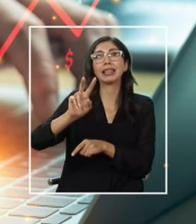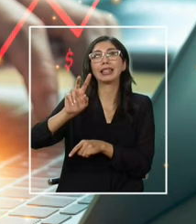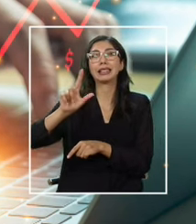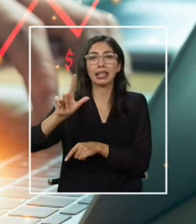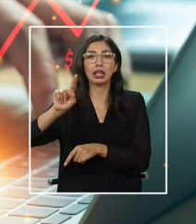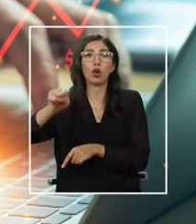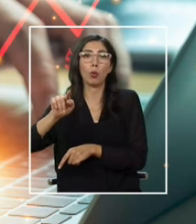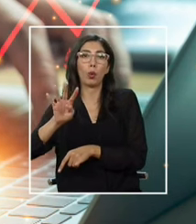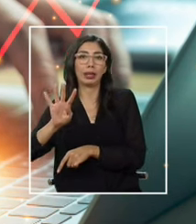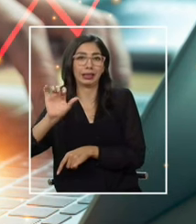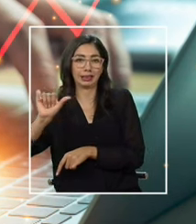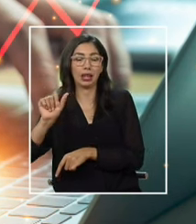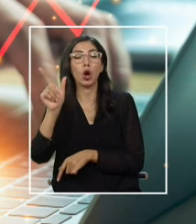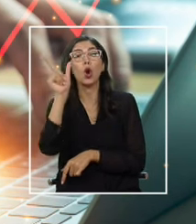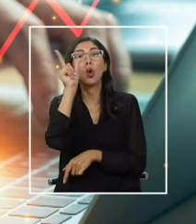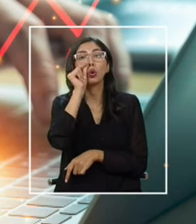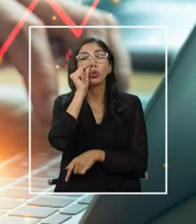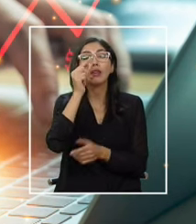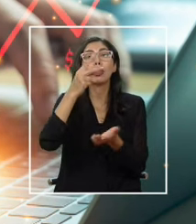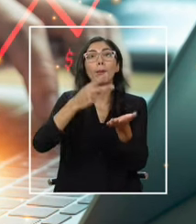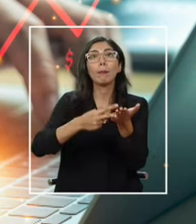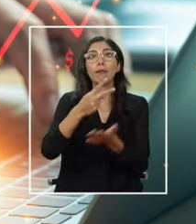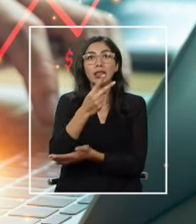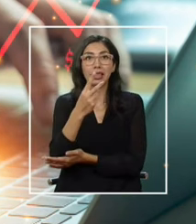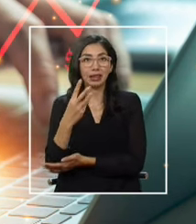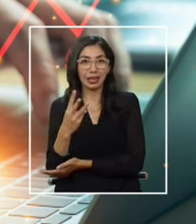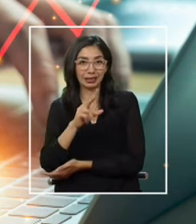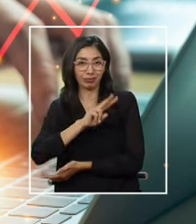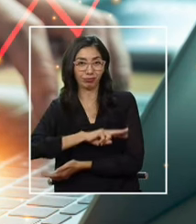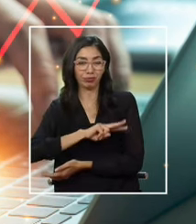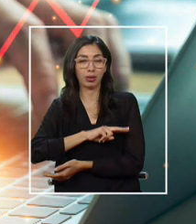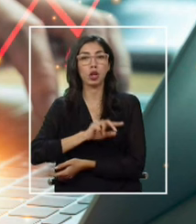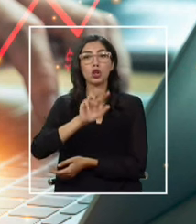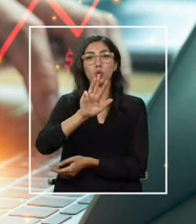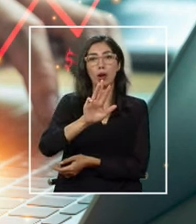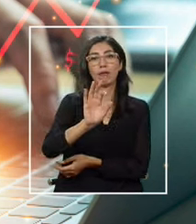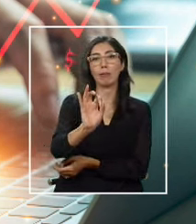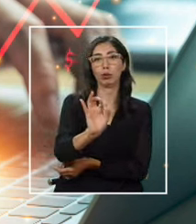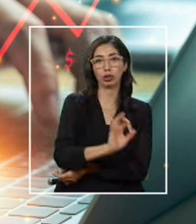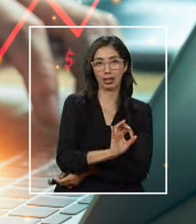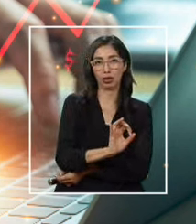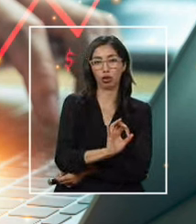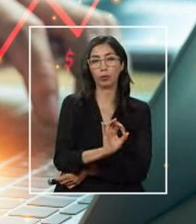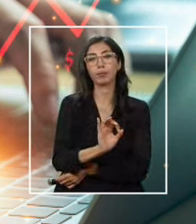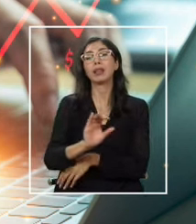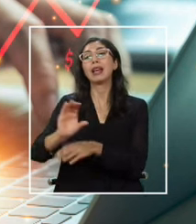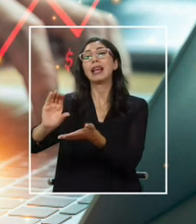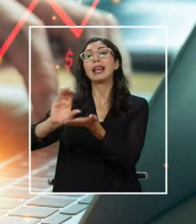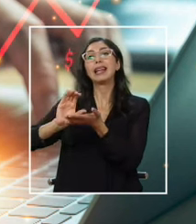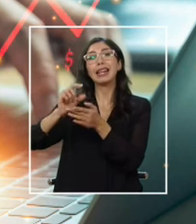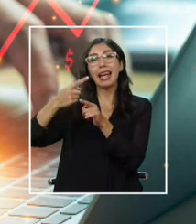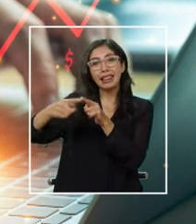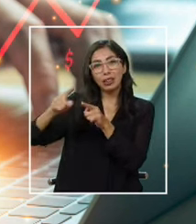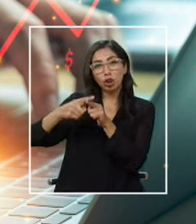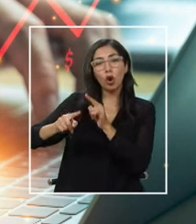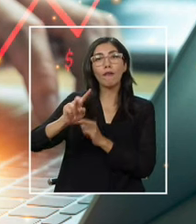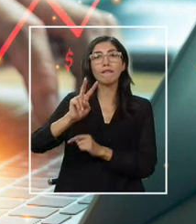27,46%. En octubre del 2023, la tasa rectora estaba en 9% y la de los créditos de consumo